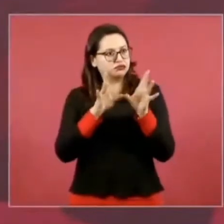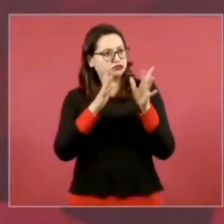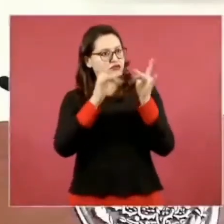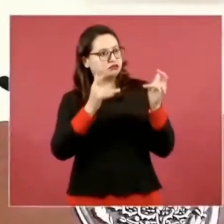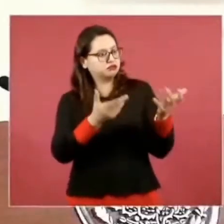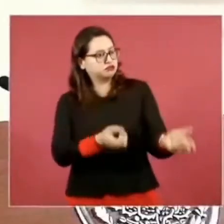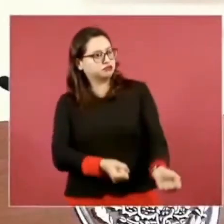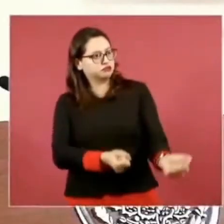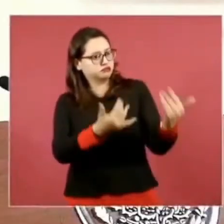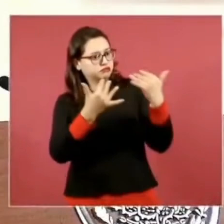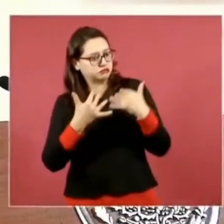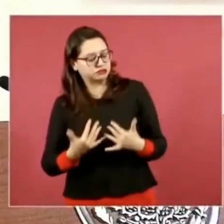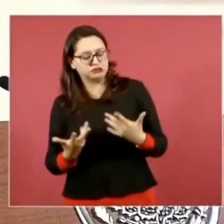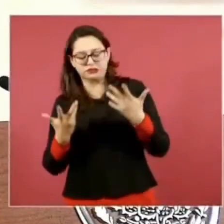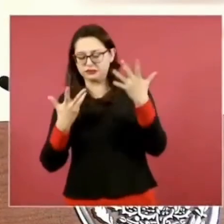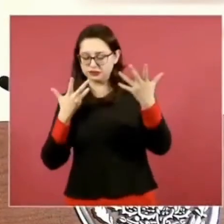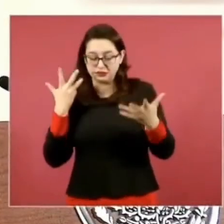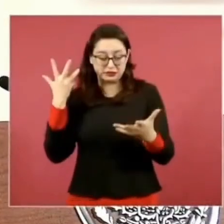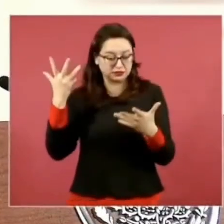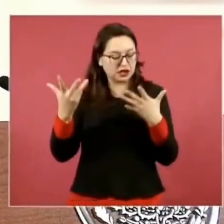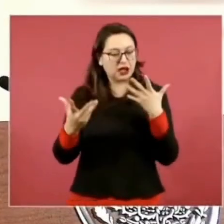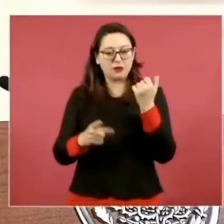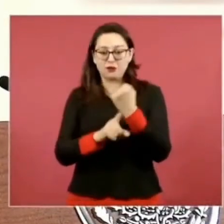extranjera, restauraron la República,